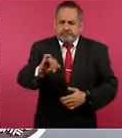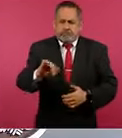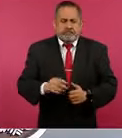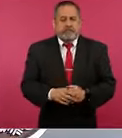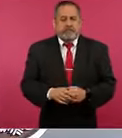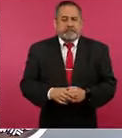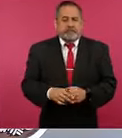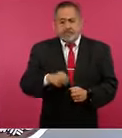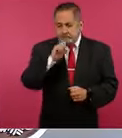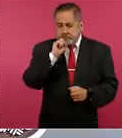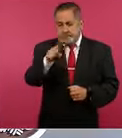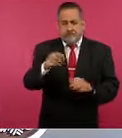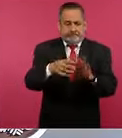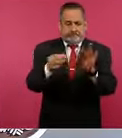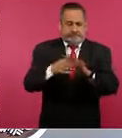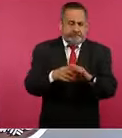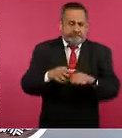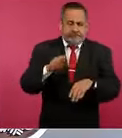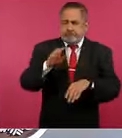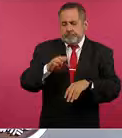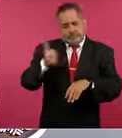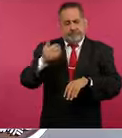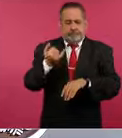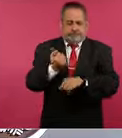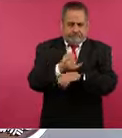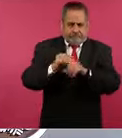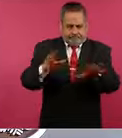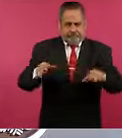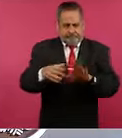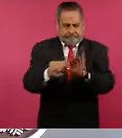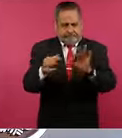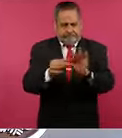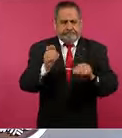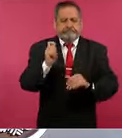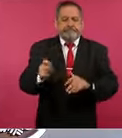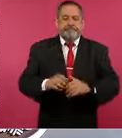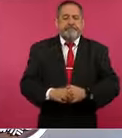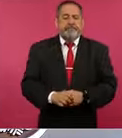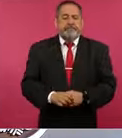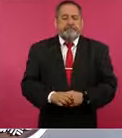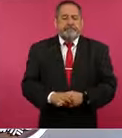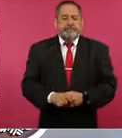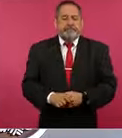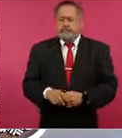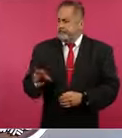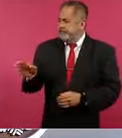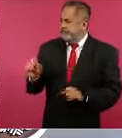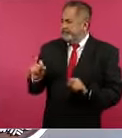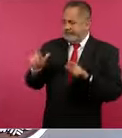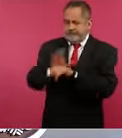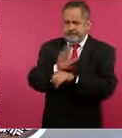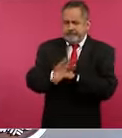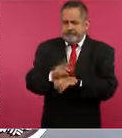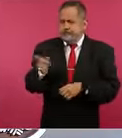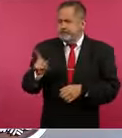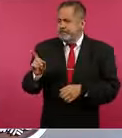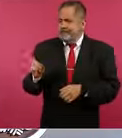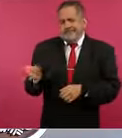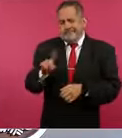señalar en otra información, Si nos pueden poner no la